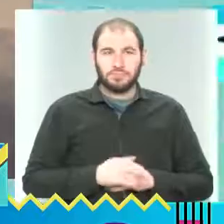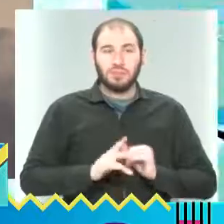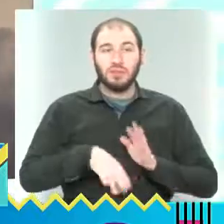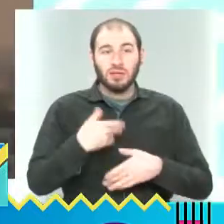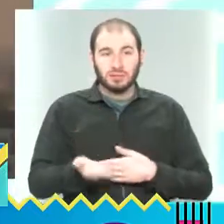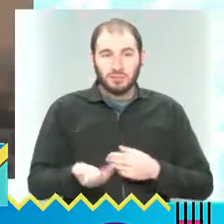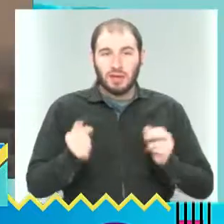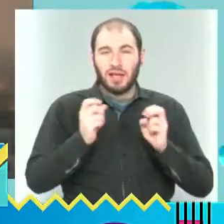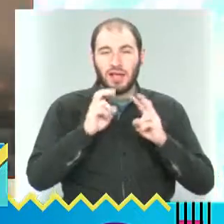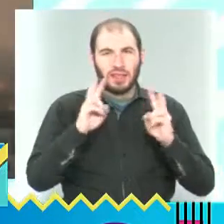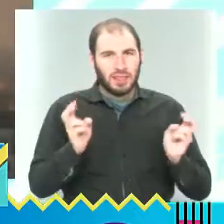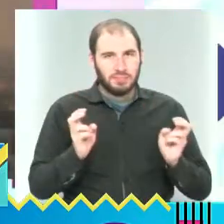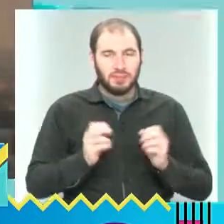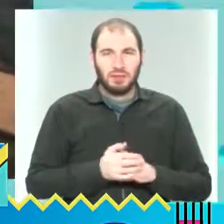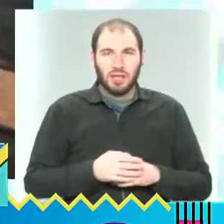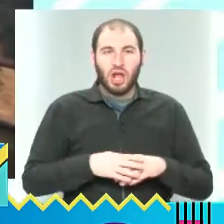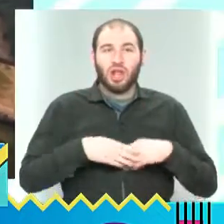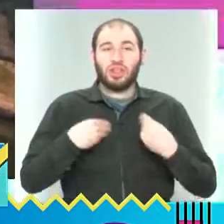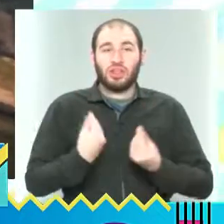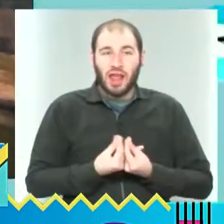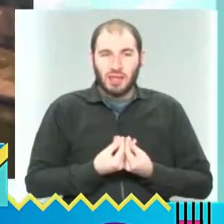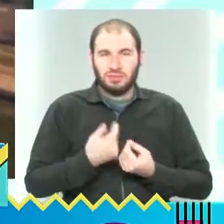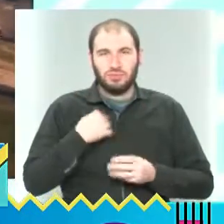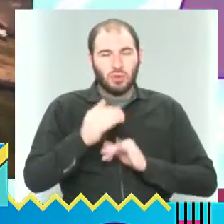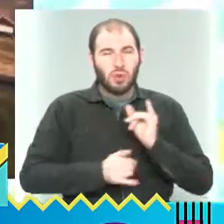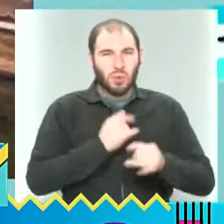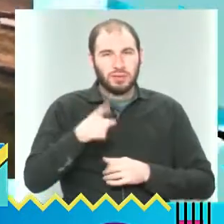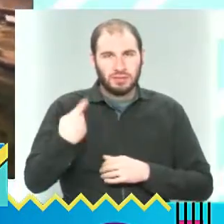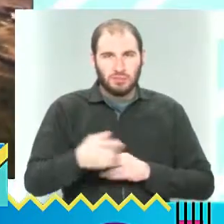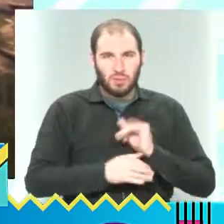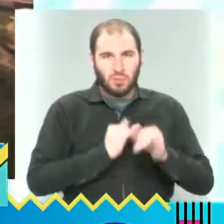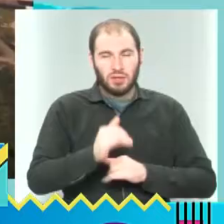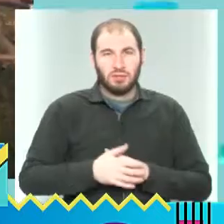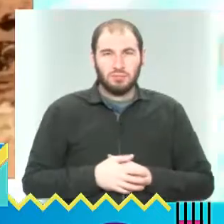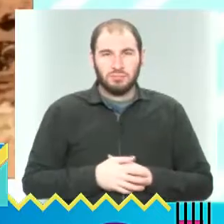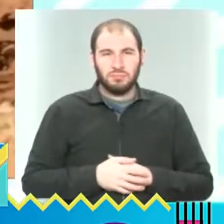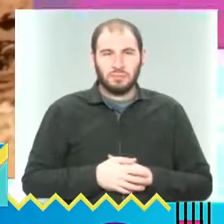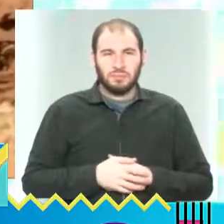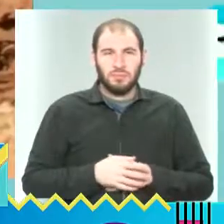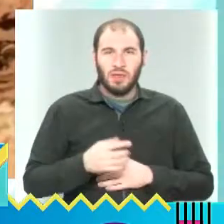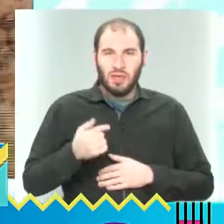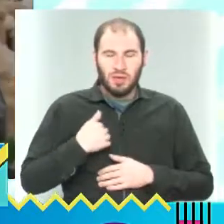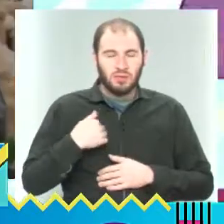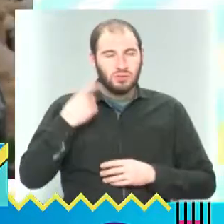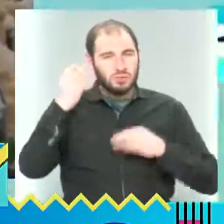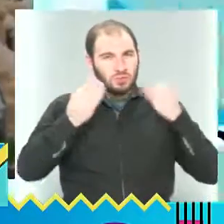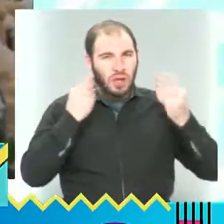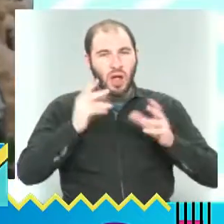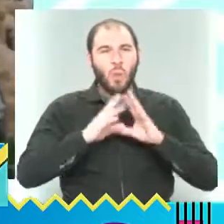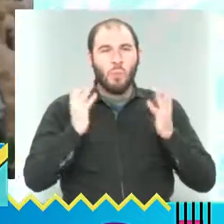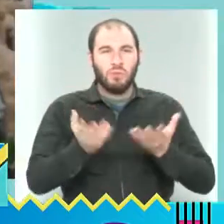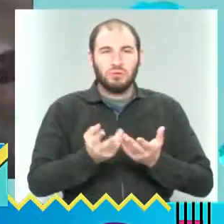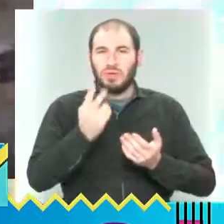Después, el tema de la cantidad de... Yo siempre decía que yo, y sigo soñando con un mundo que